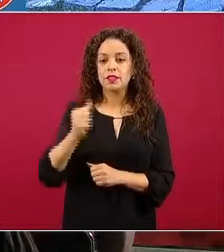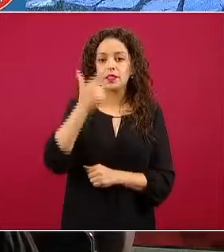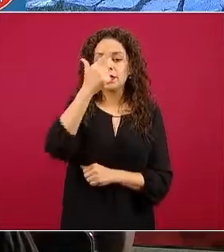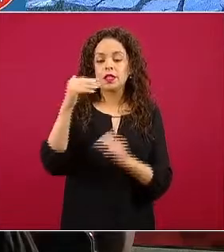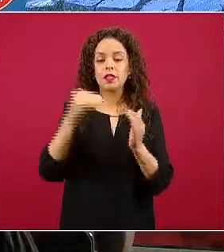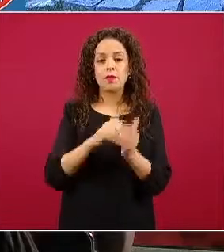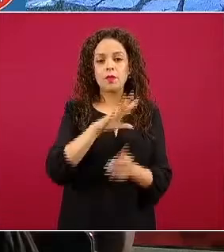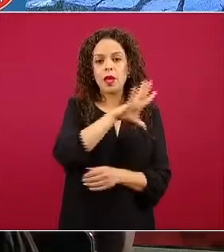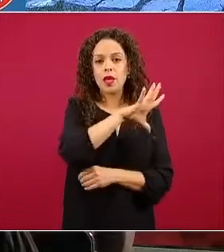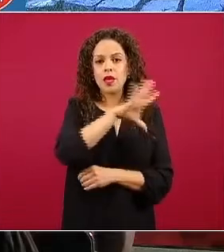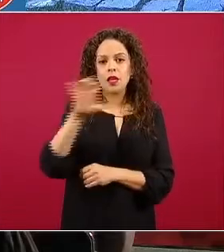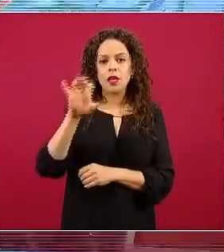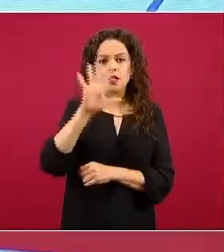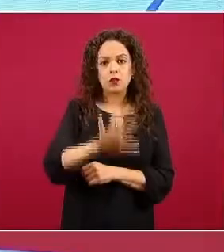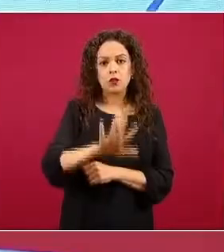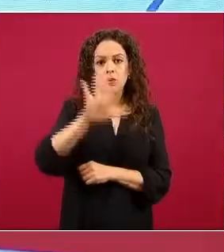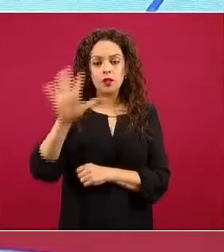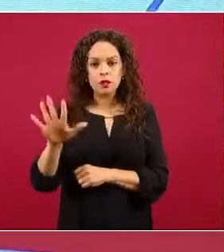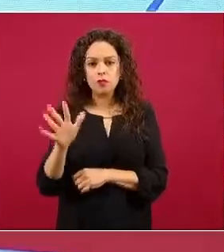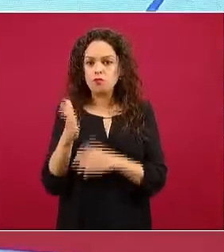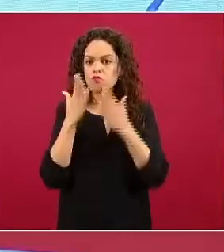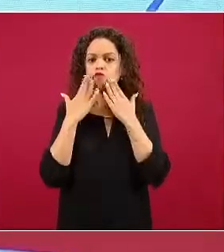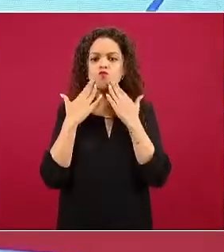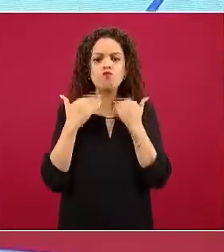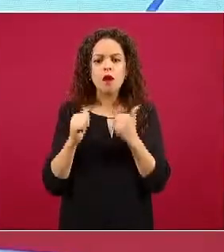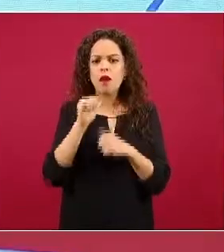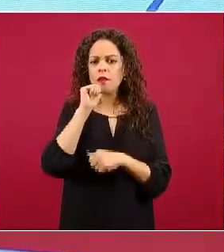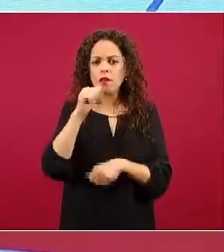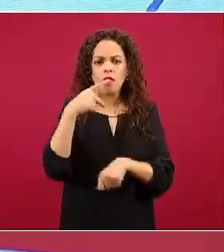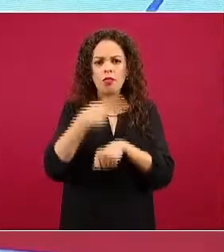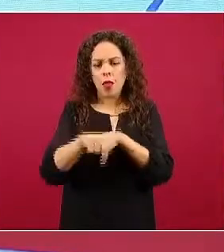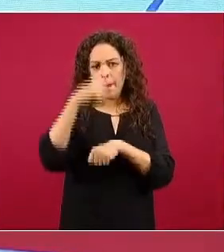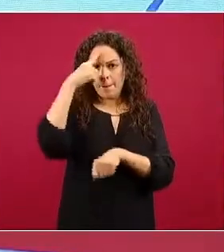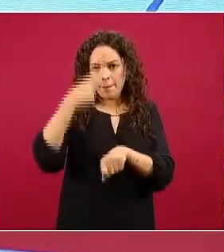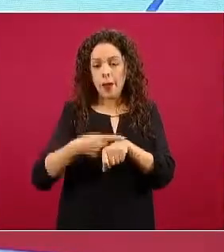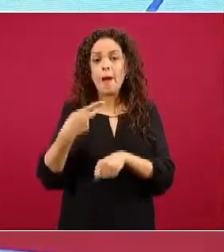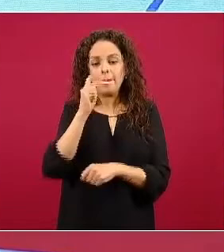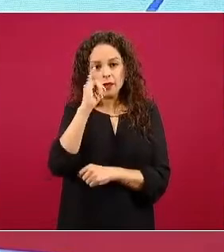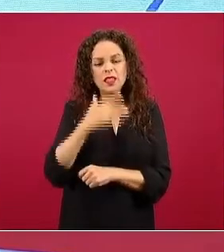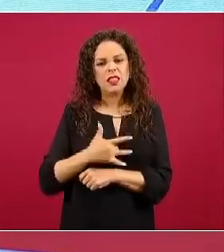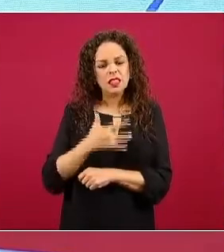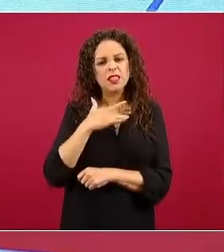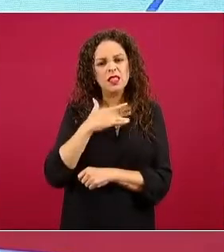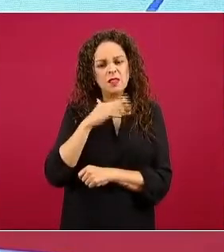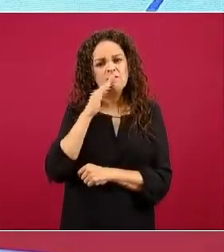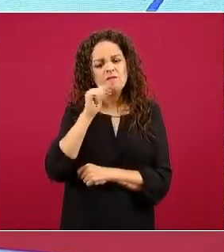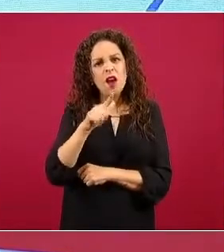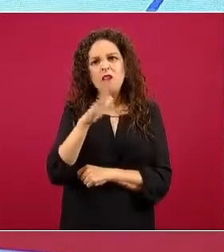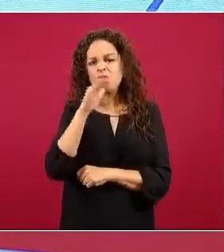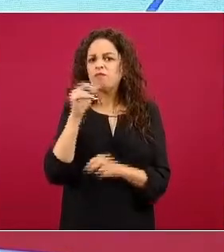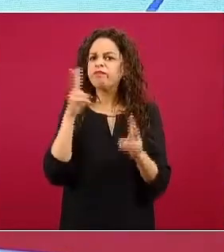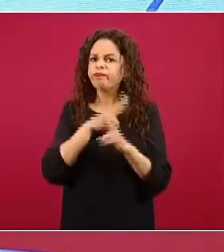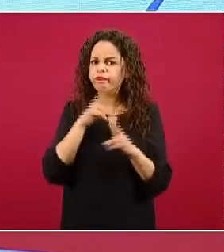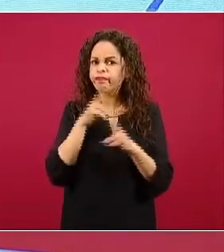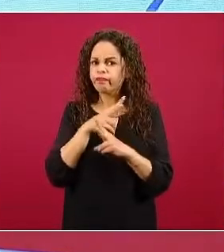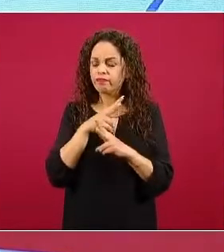67,555 no tenían factores de riesgo, pero sí tenían síntomas respiratorios.